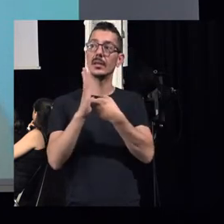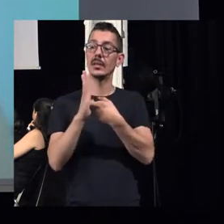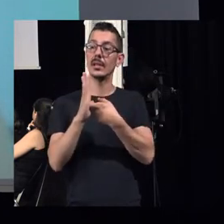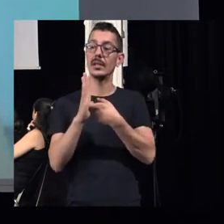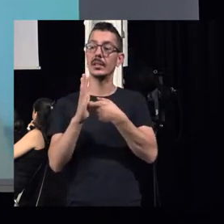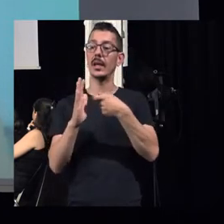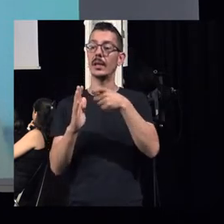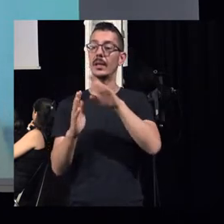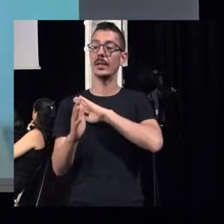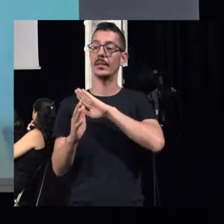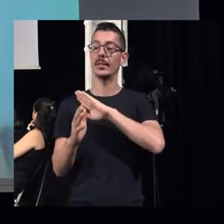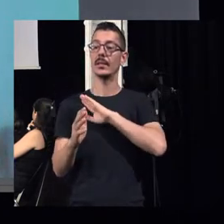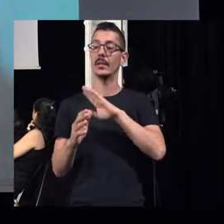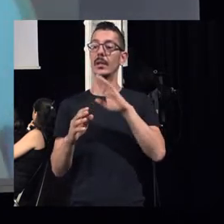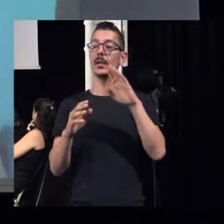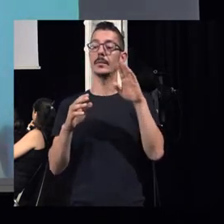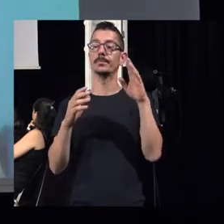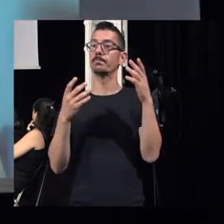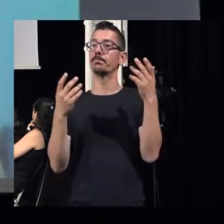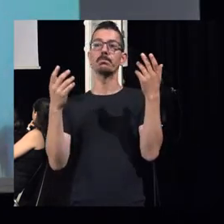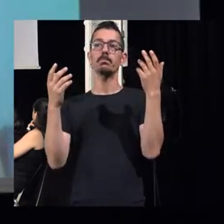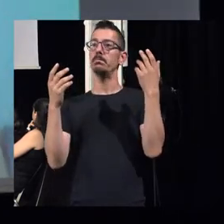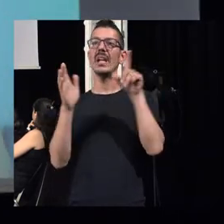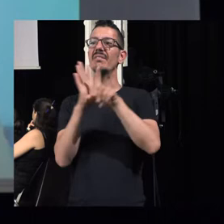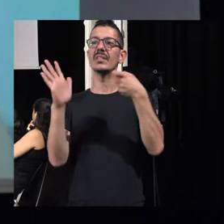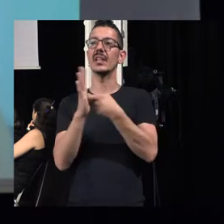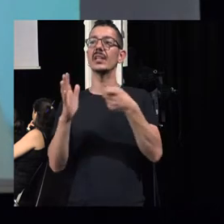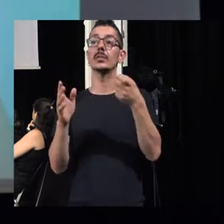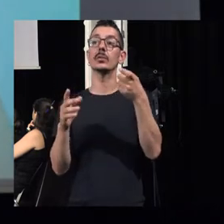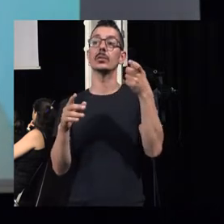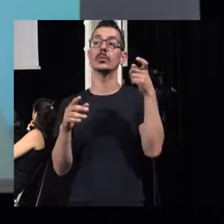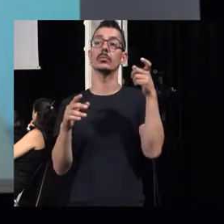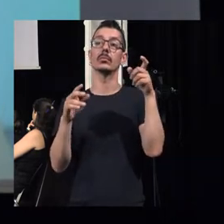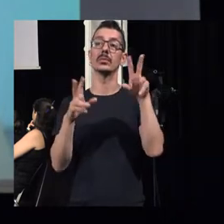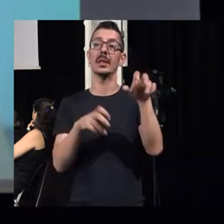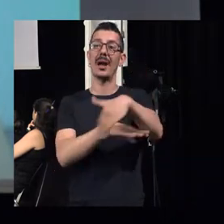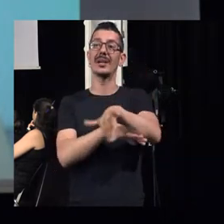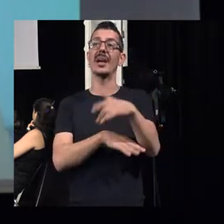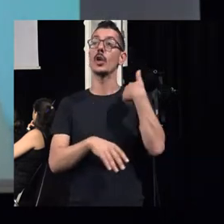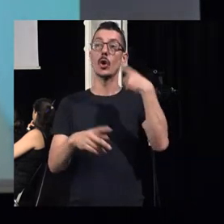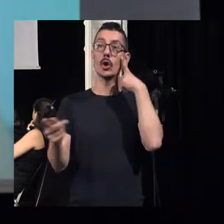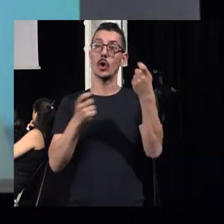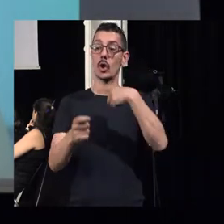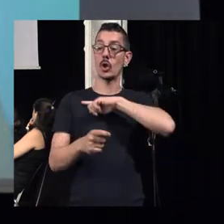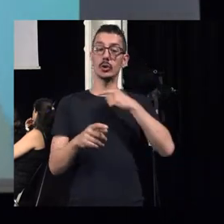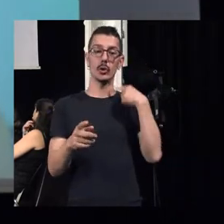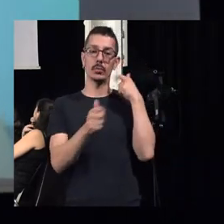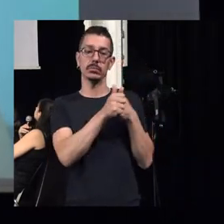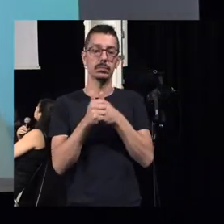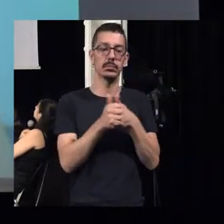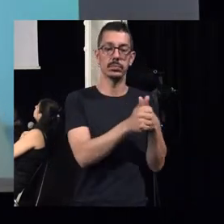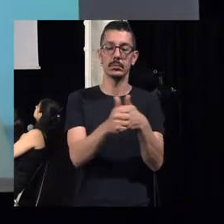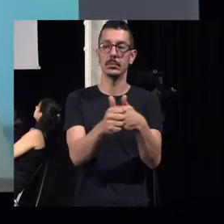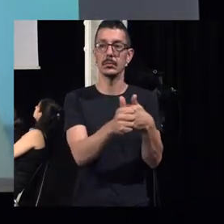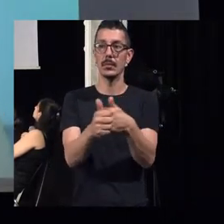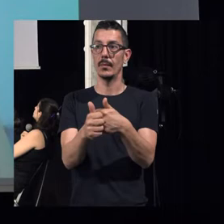de racolage pasivo, quiere decir ir a buscar clientes en la calle, donde yo fui muchísimo controlada. De seguro, todo